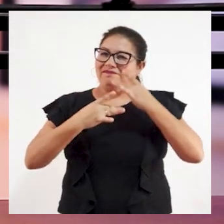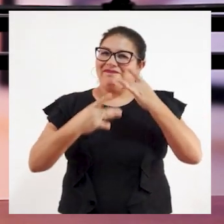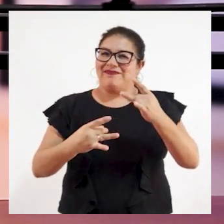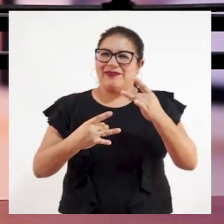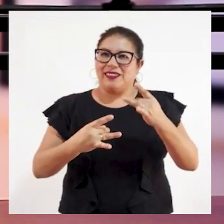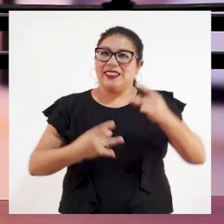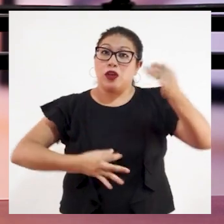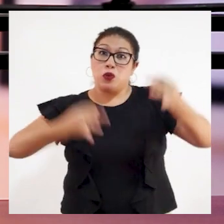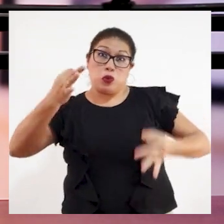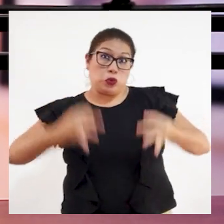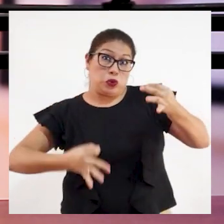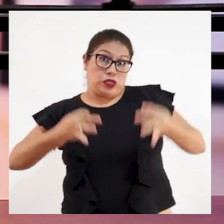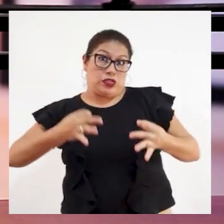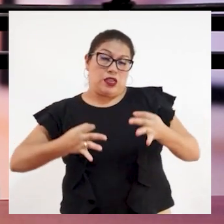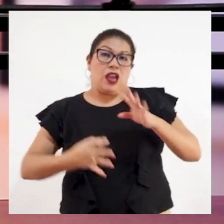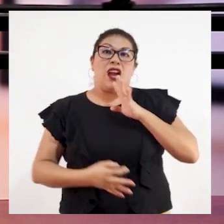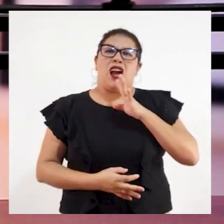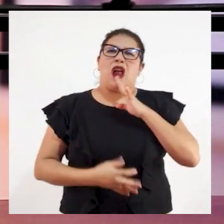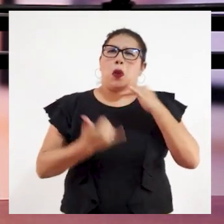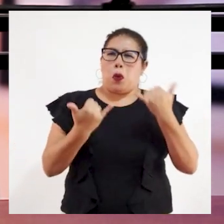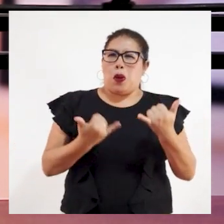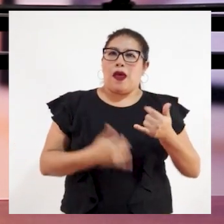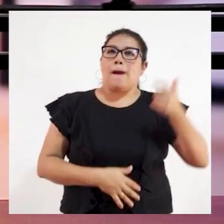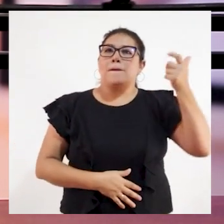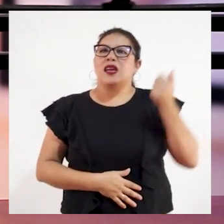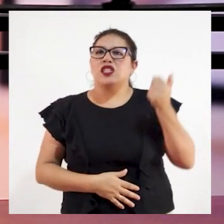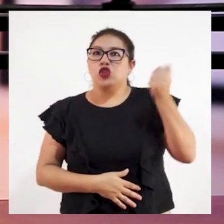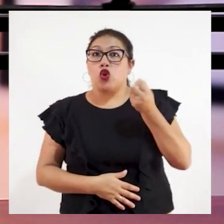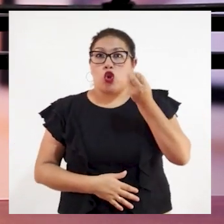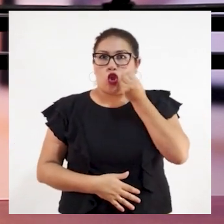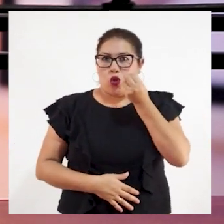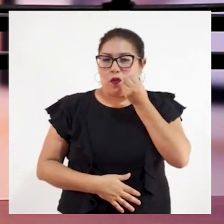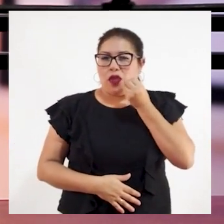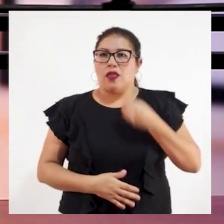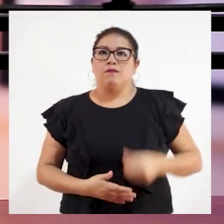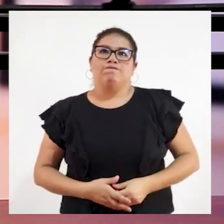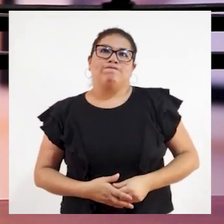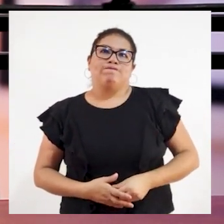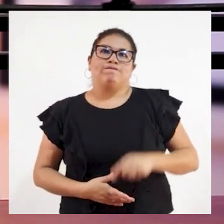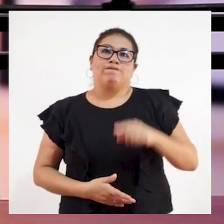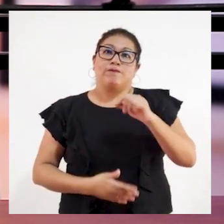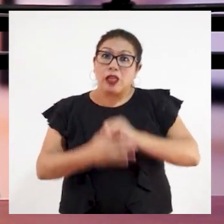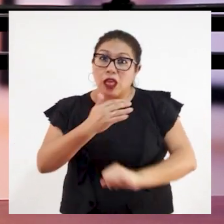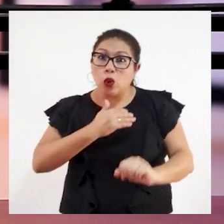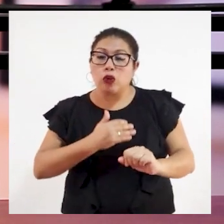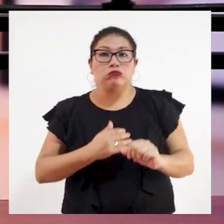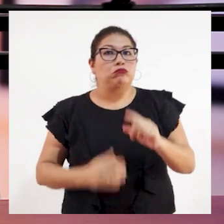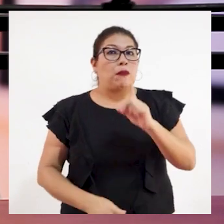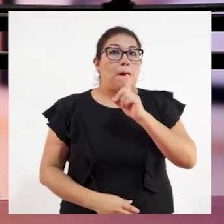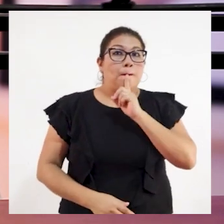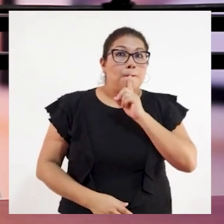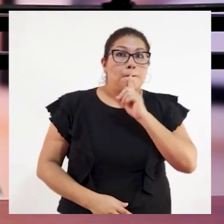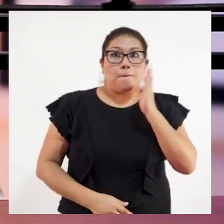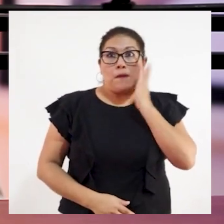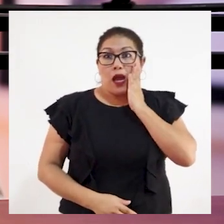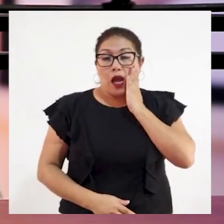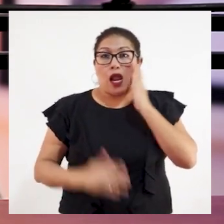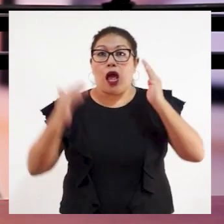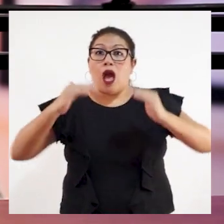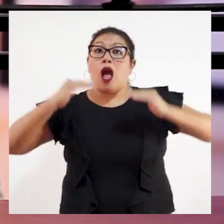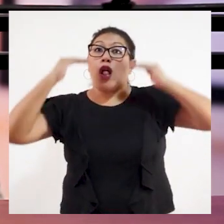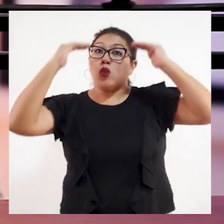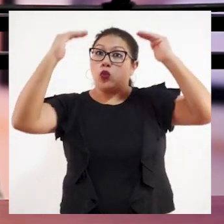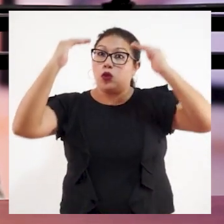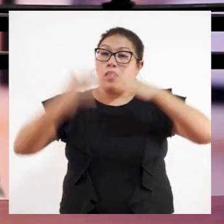día vamos a hablar acerca de las pensiones que deben de recibir los hijos y los padres también.